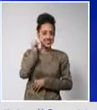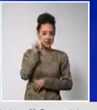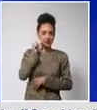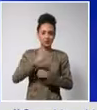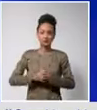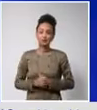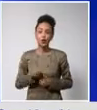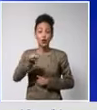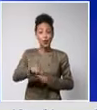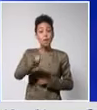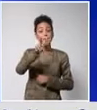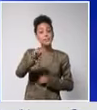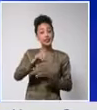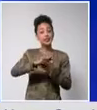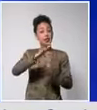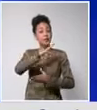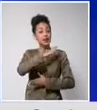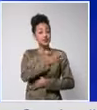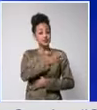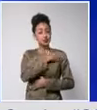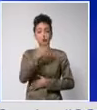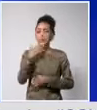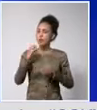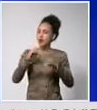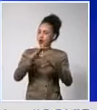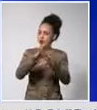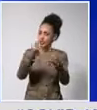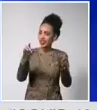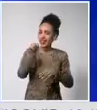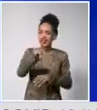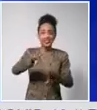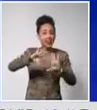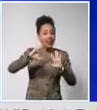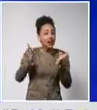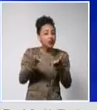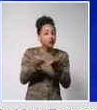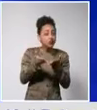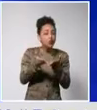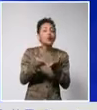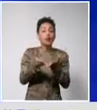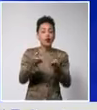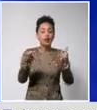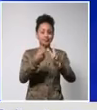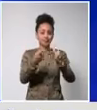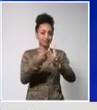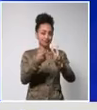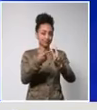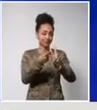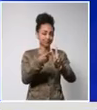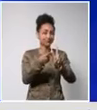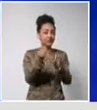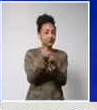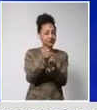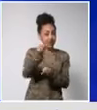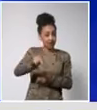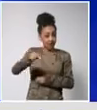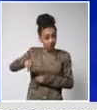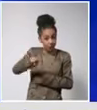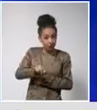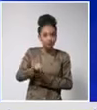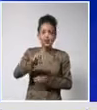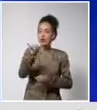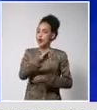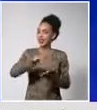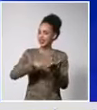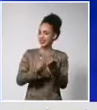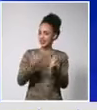20 de marzo. Así es. Buenos días, Gisela, a ti, a todo el equipo que hace posible esta transmisión, a la intérprete de